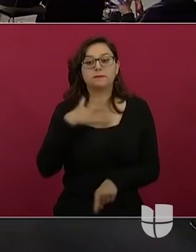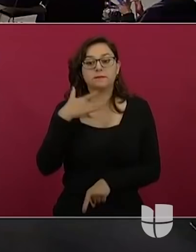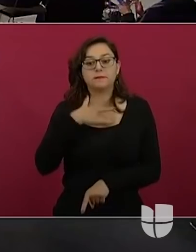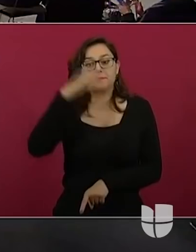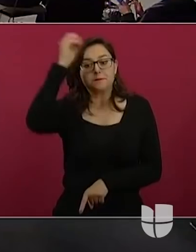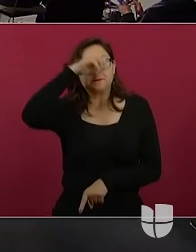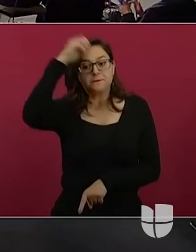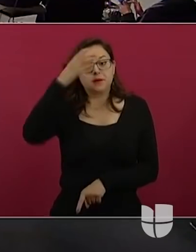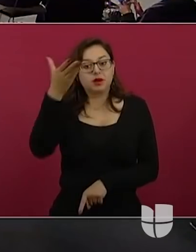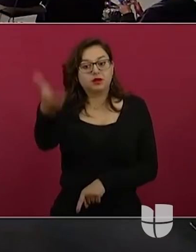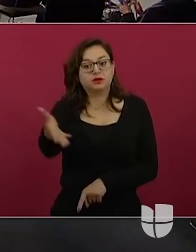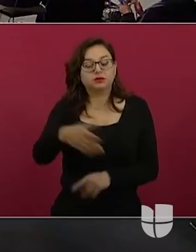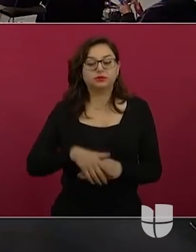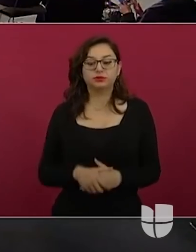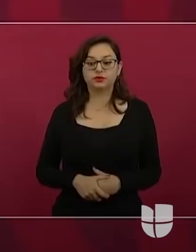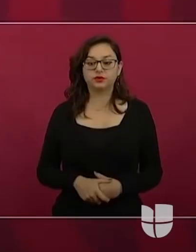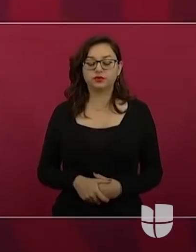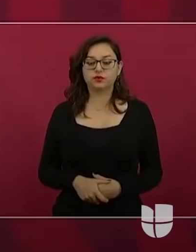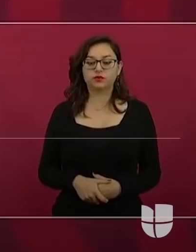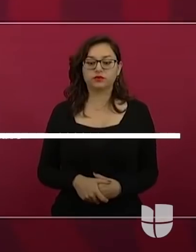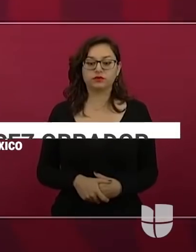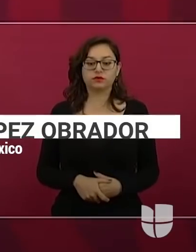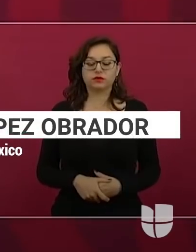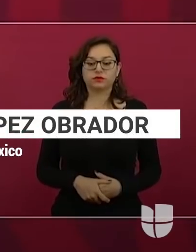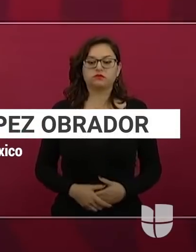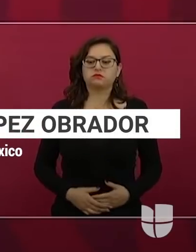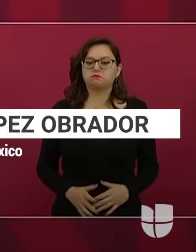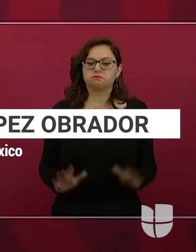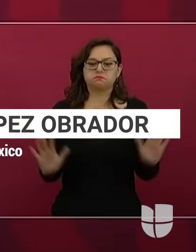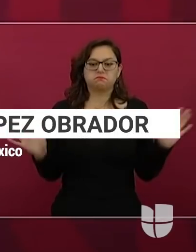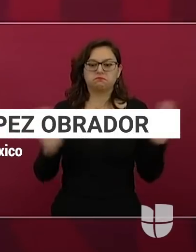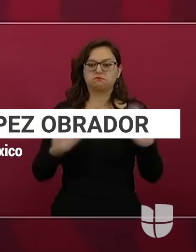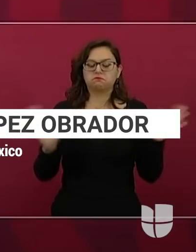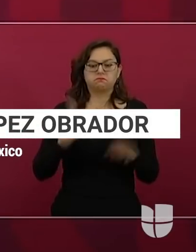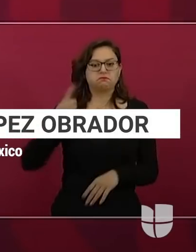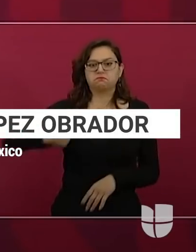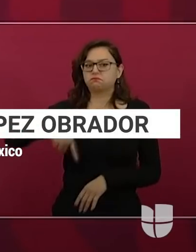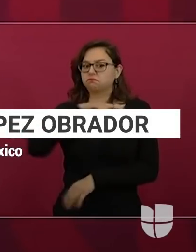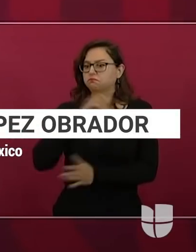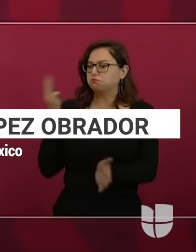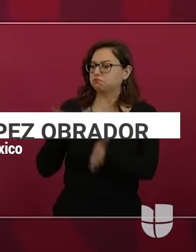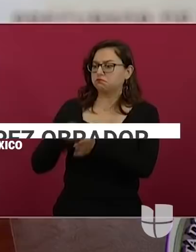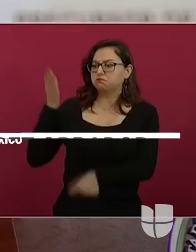No vamos a tomar ninguna represalia de tipo económico